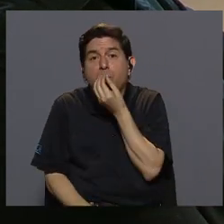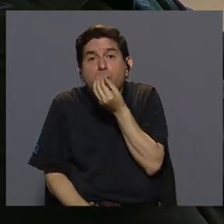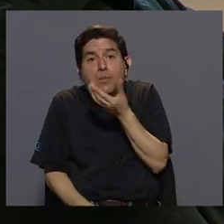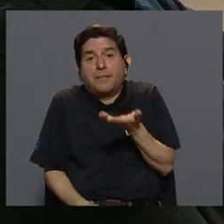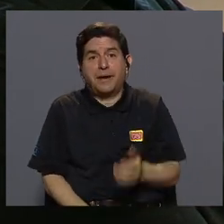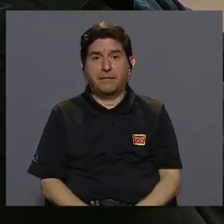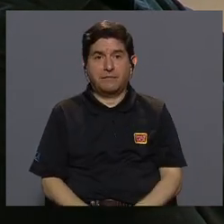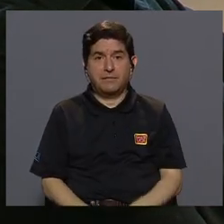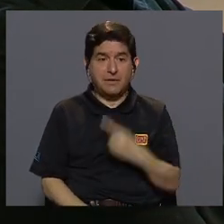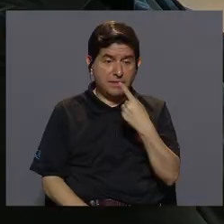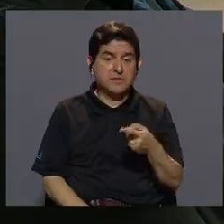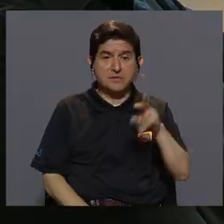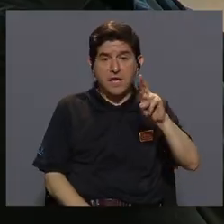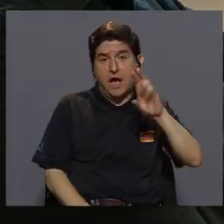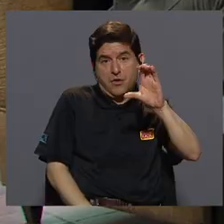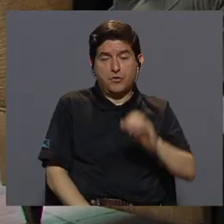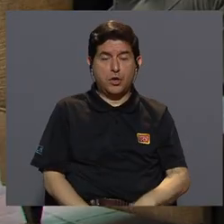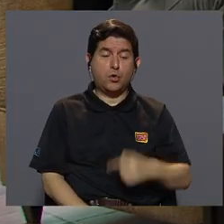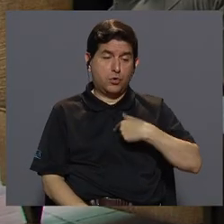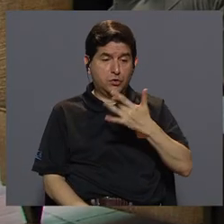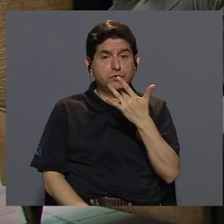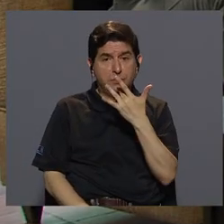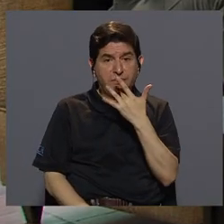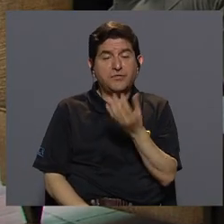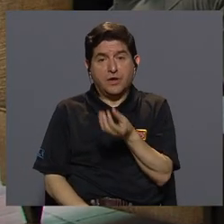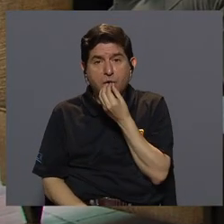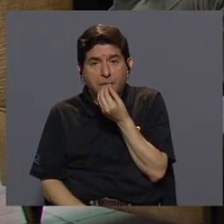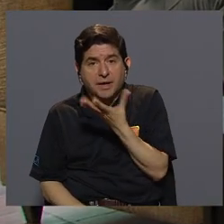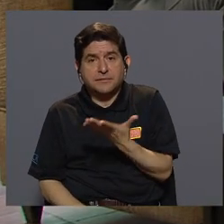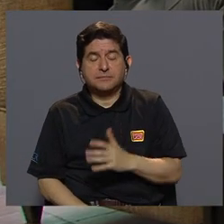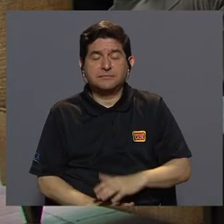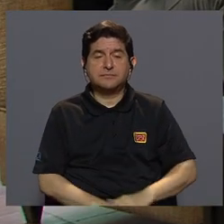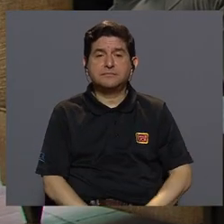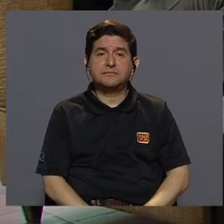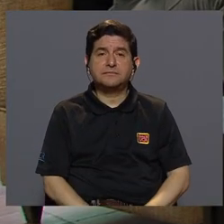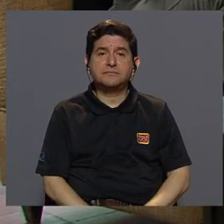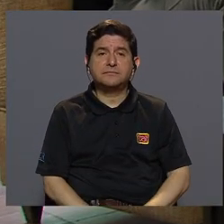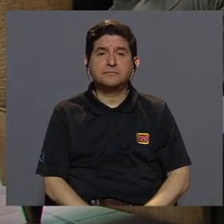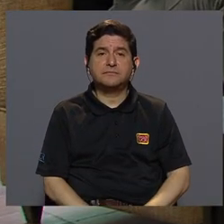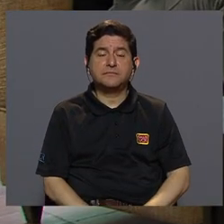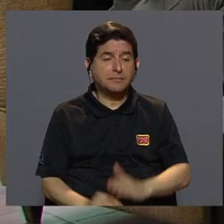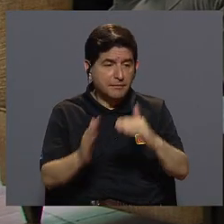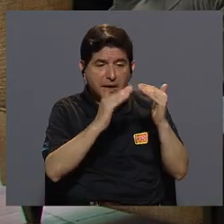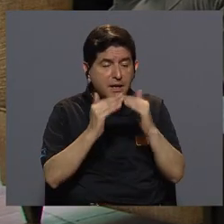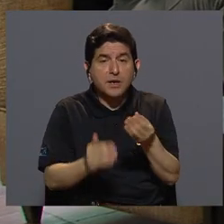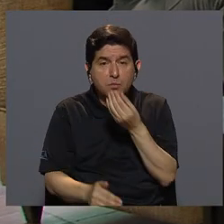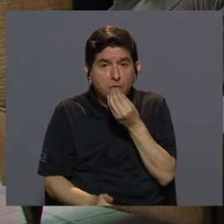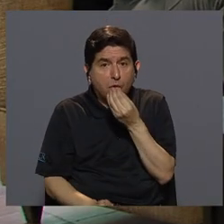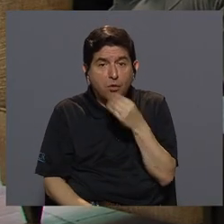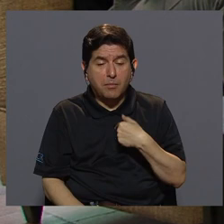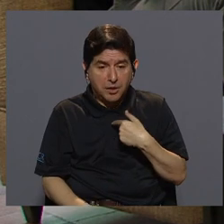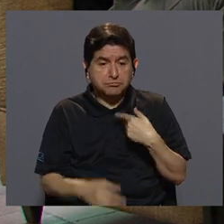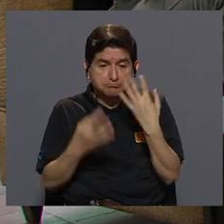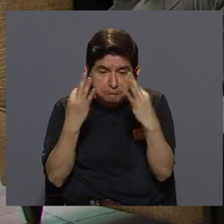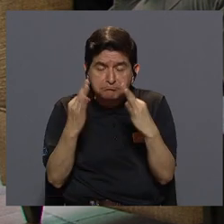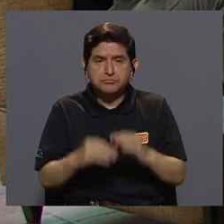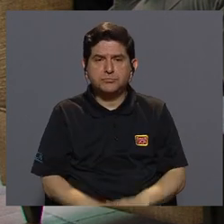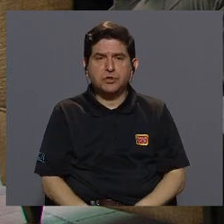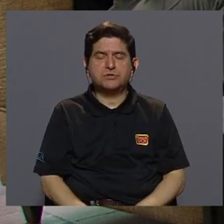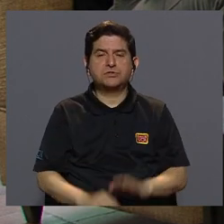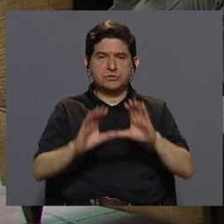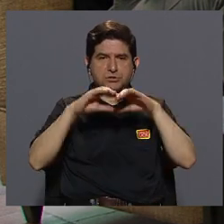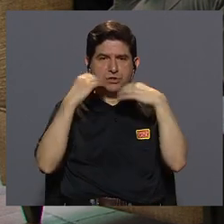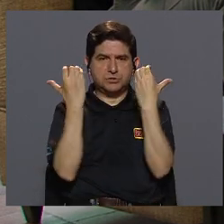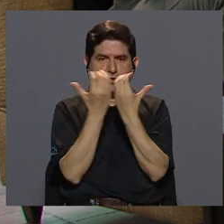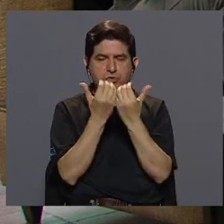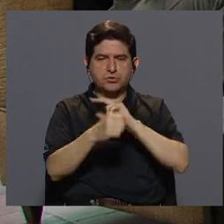comer, decía Rodrigo, yo prefiero comer, ¿sí?, para que el pueblo coma. Entonces estaba el